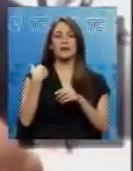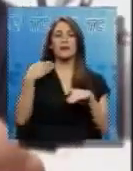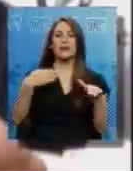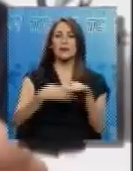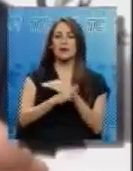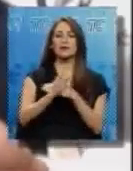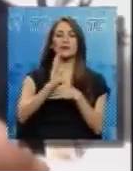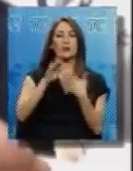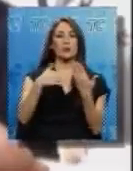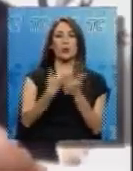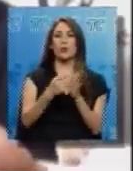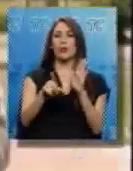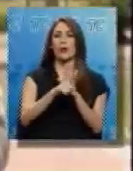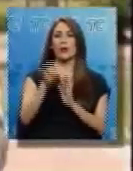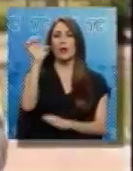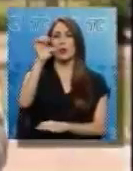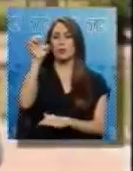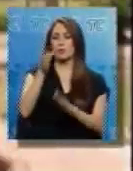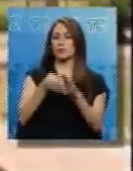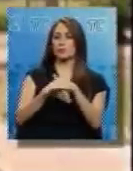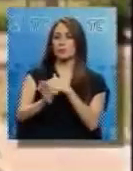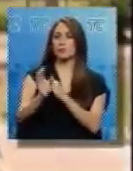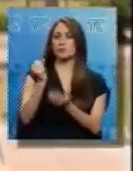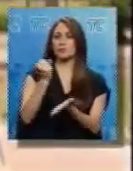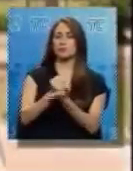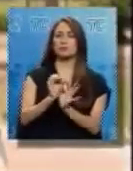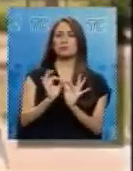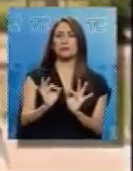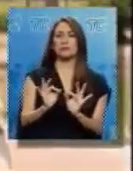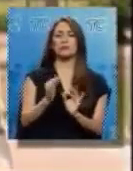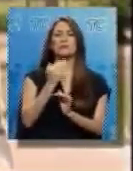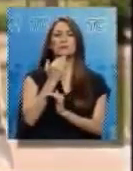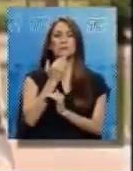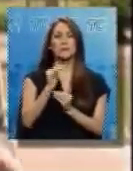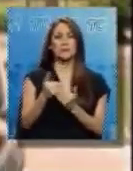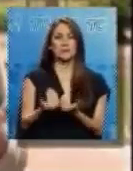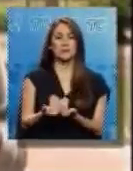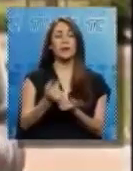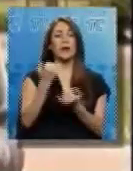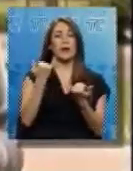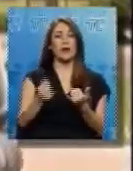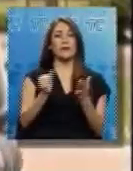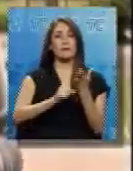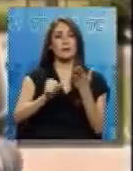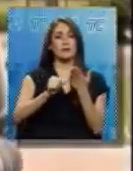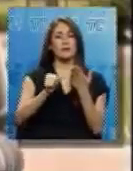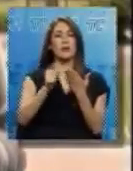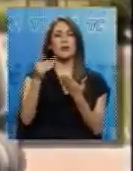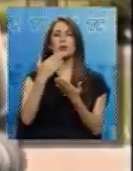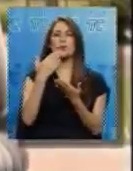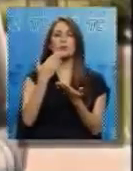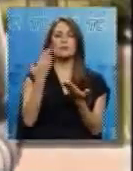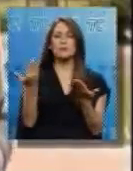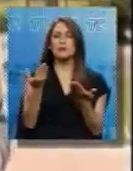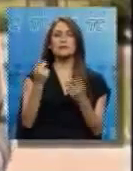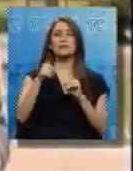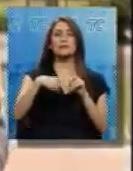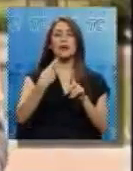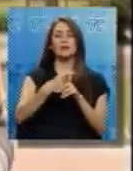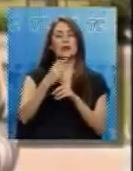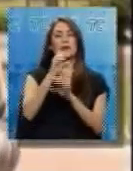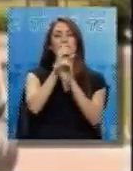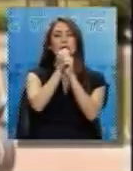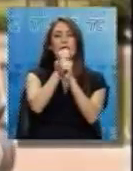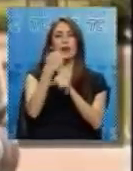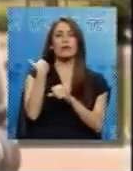ingreso totalmente legal a Europa. Los representantes de otros ministerios también se han pronunciado acerca del estado de excepción y la alerta